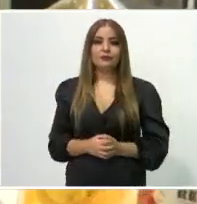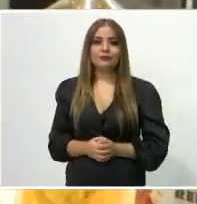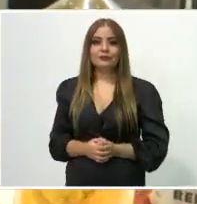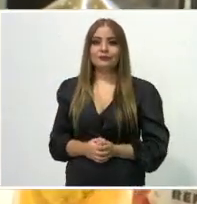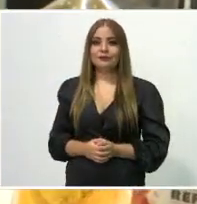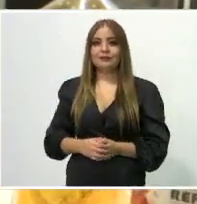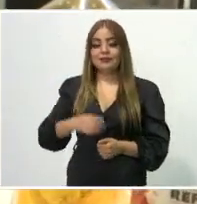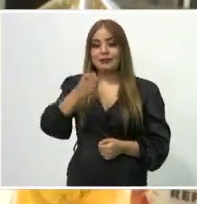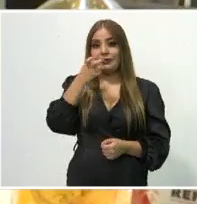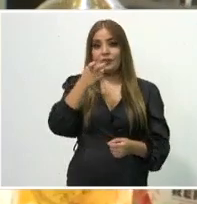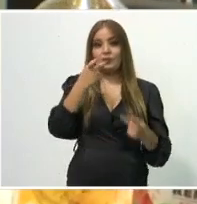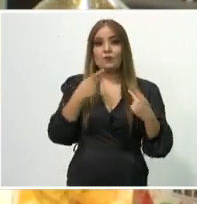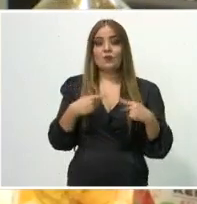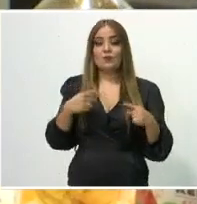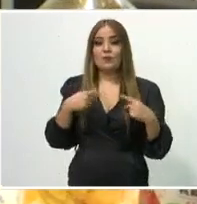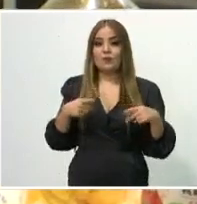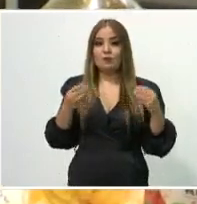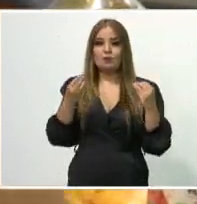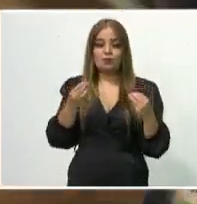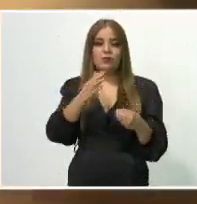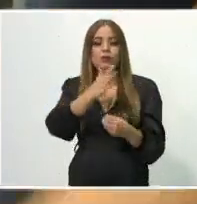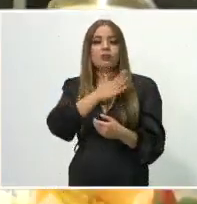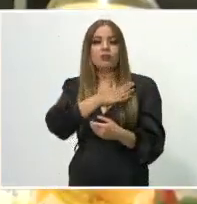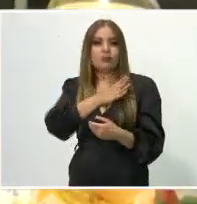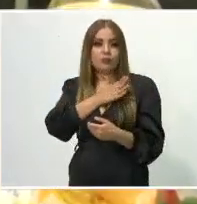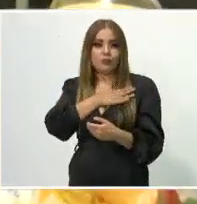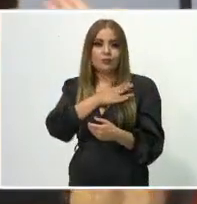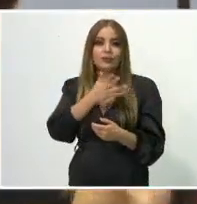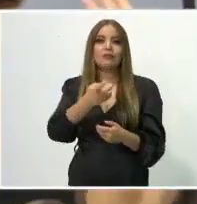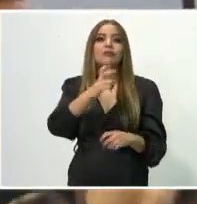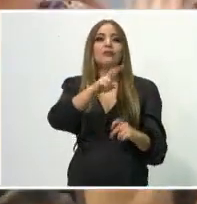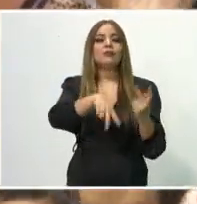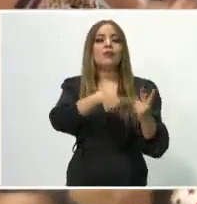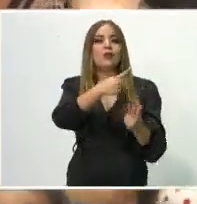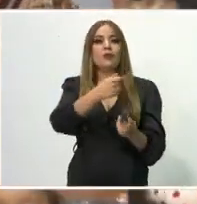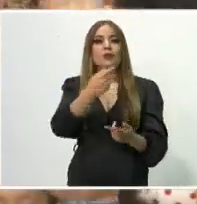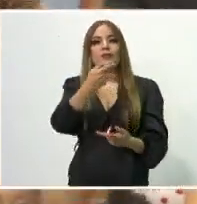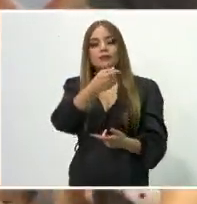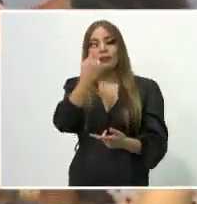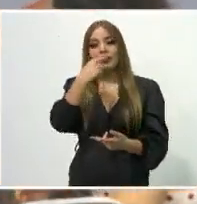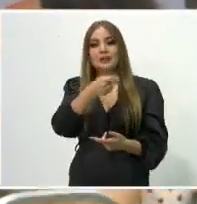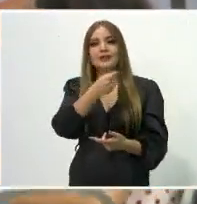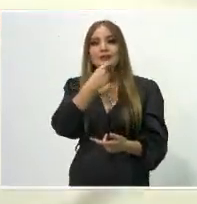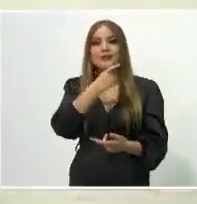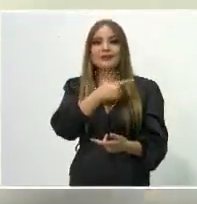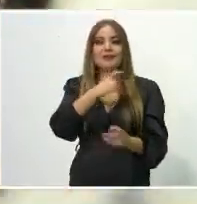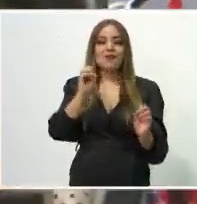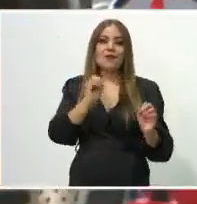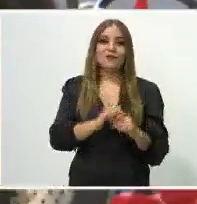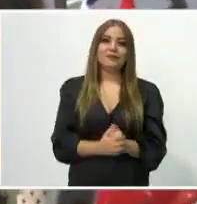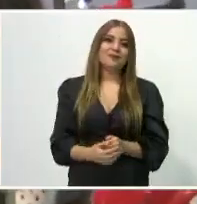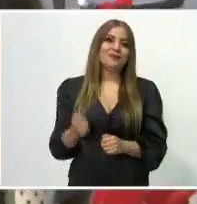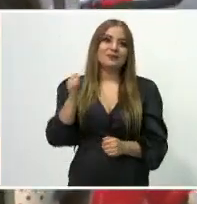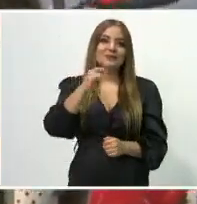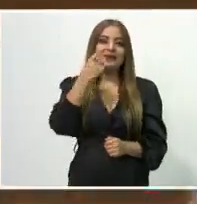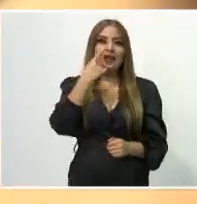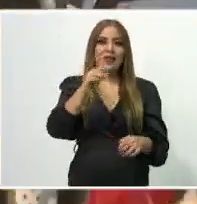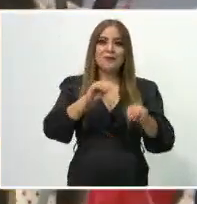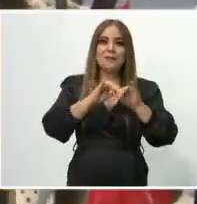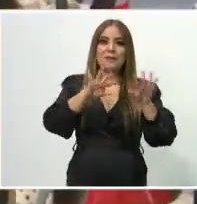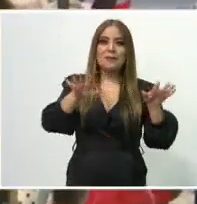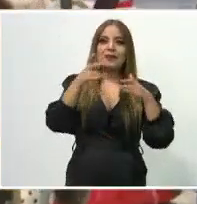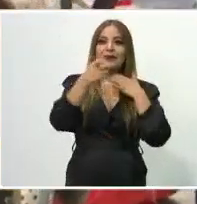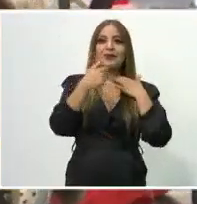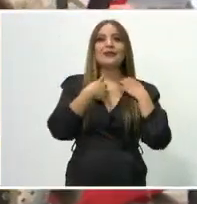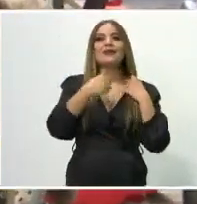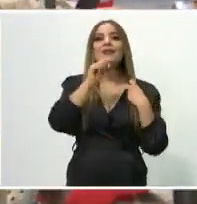mucha gente de muy buen corazón acudió para que el niño no se sintiera solo, Valeria. Ángel, así es, esta publicación se hizo viral, de hecho